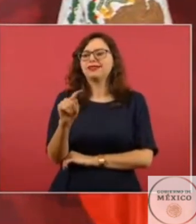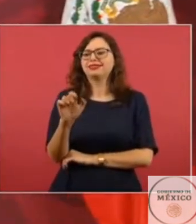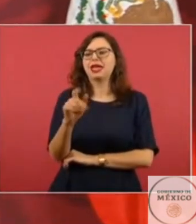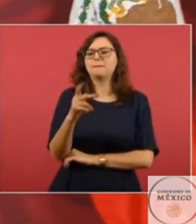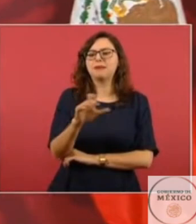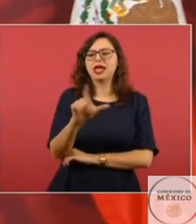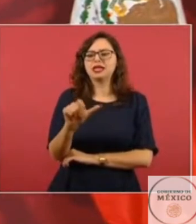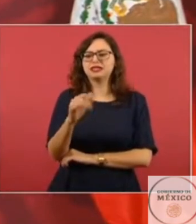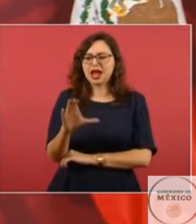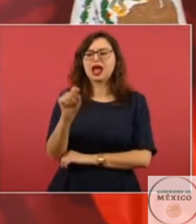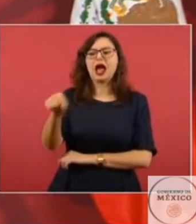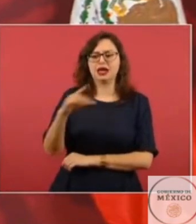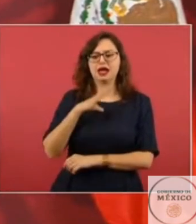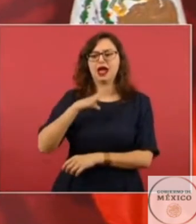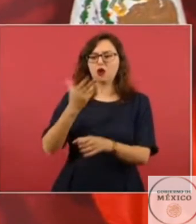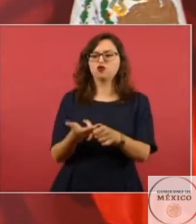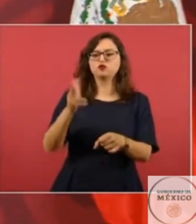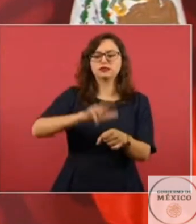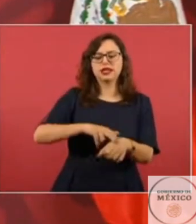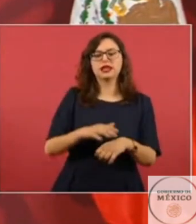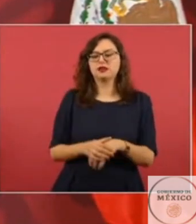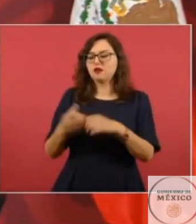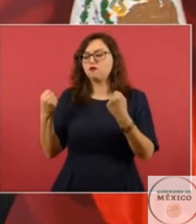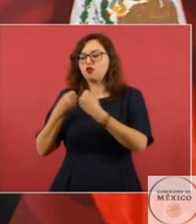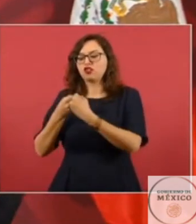en Benemérito de las Américas, en los límites con Guatemala.